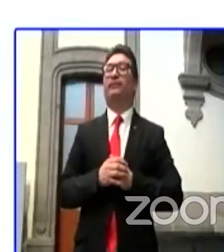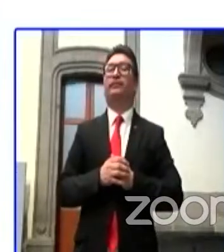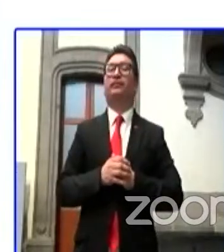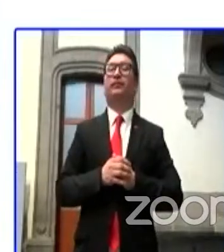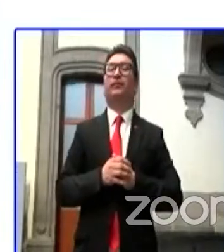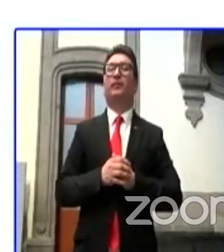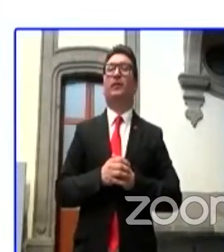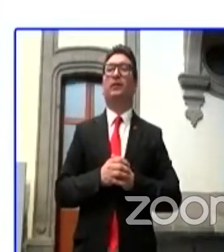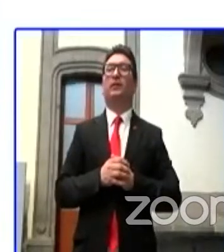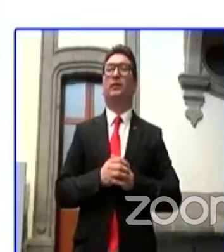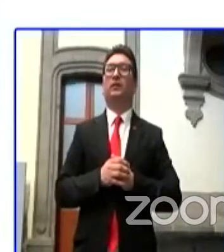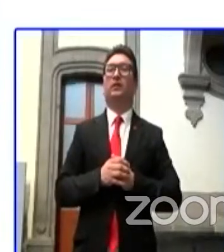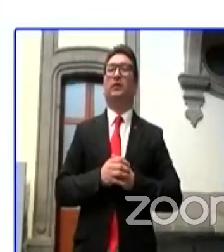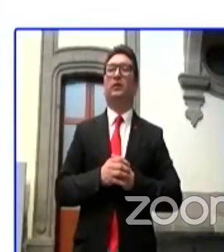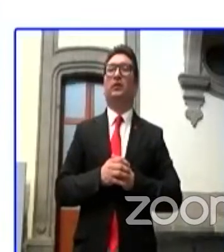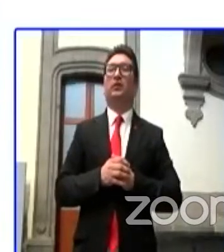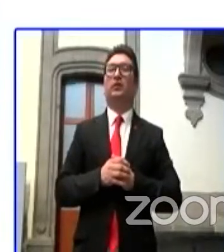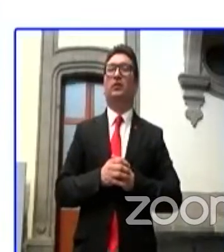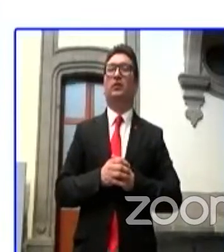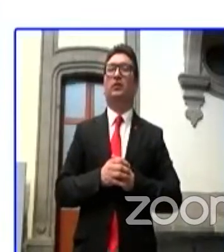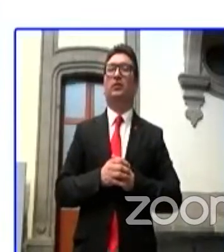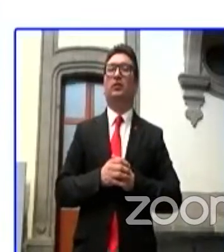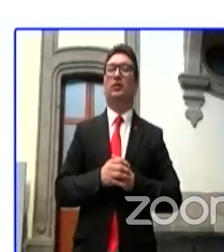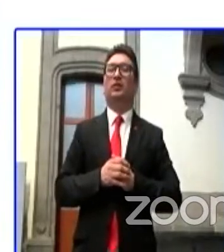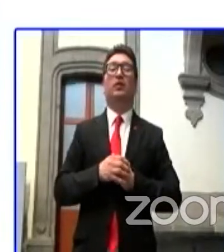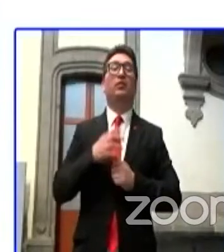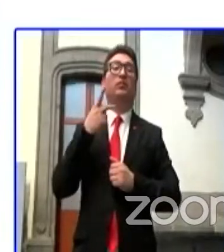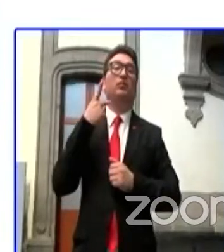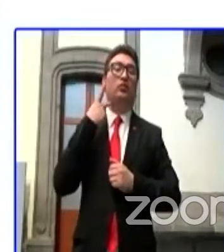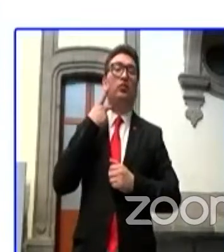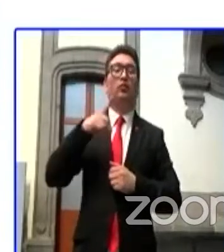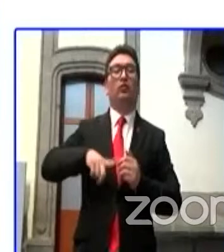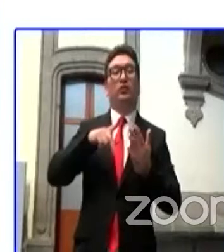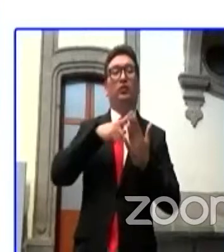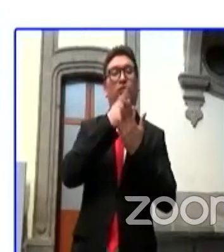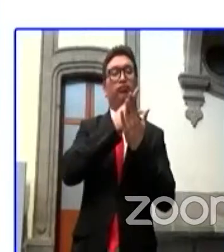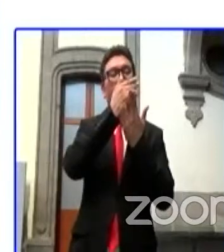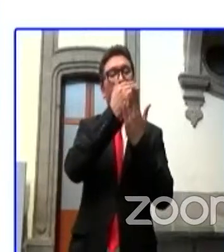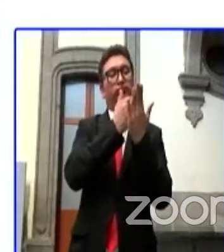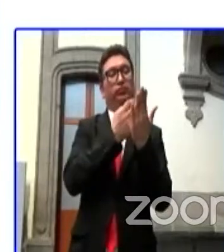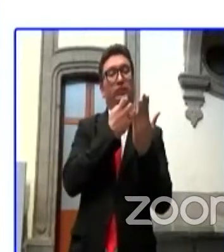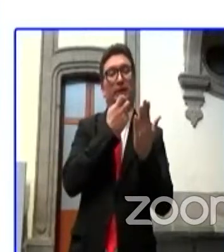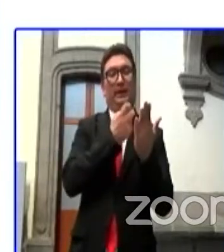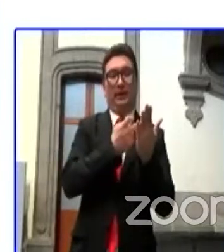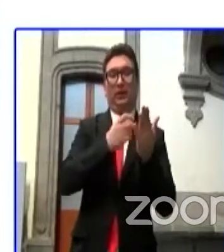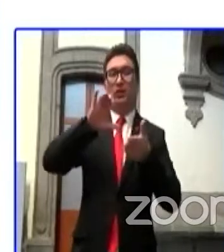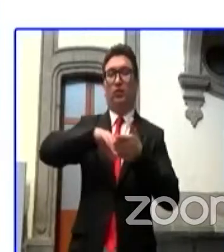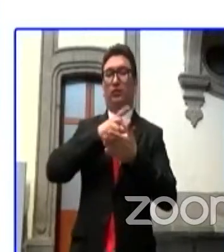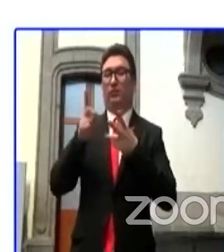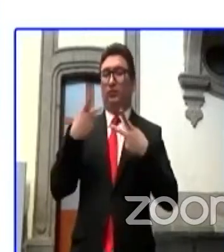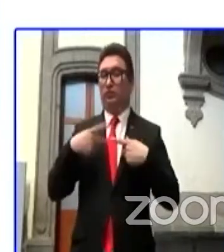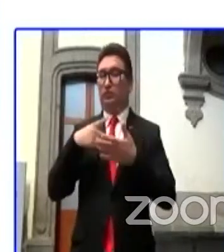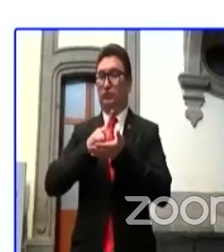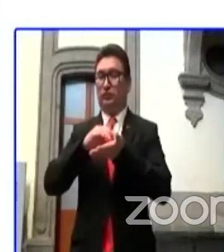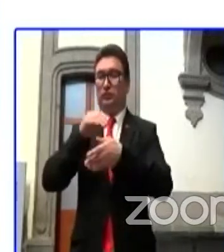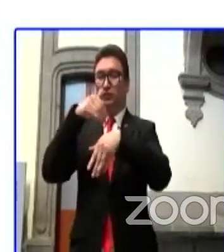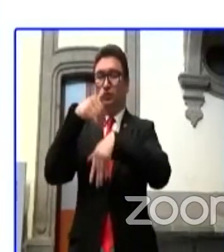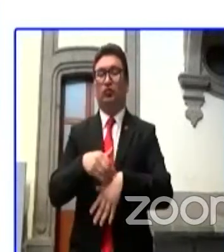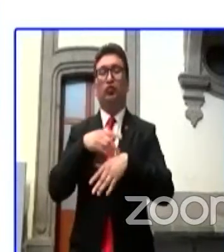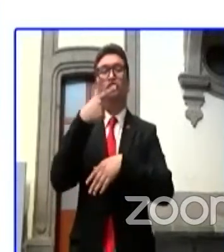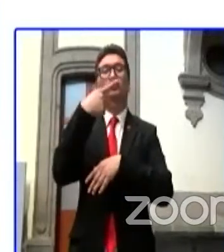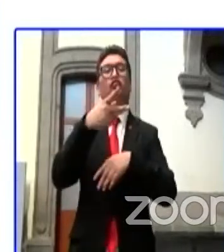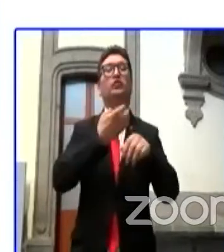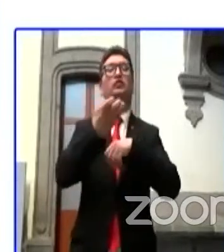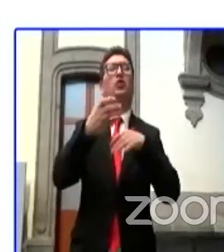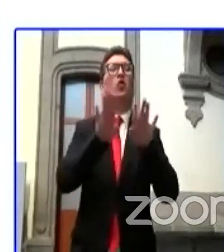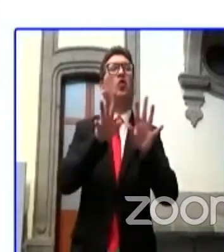¿a través de qué mecanismo política se da cumplimiento a lo dispuesto en la convención en su estado? Yo creo que